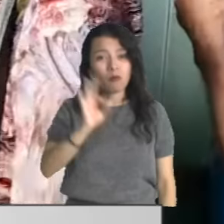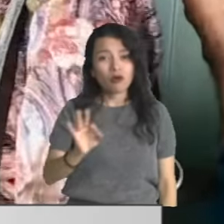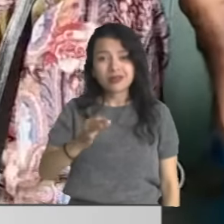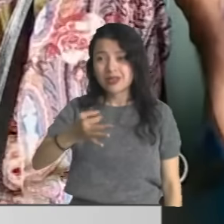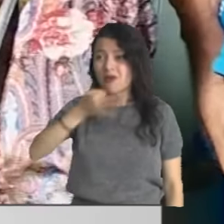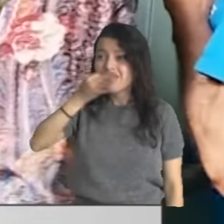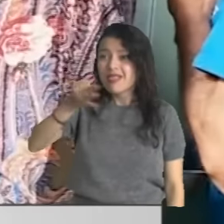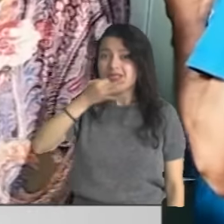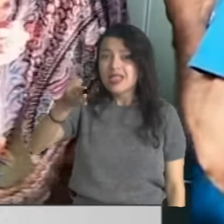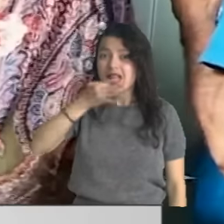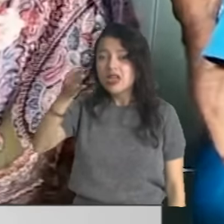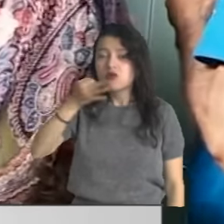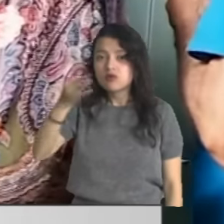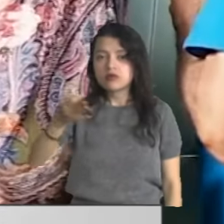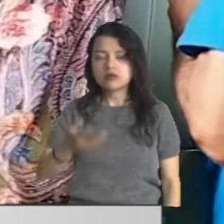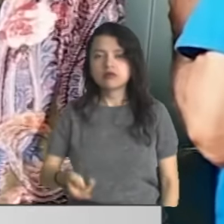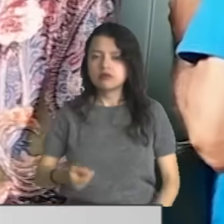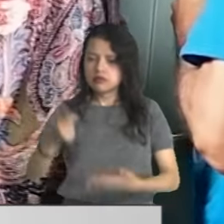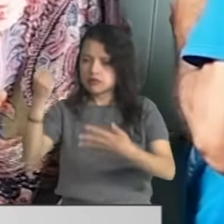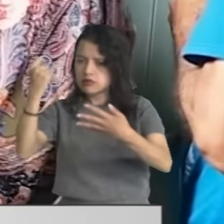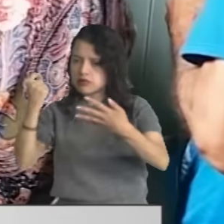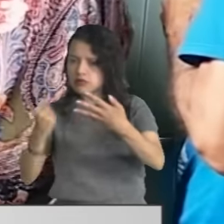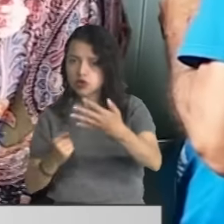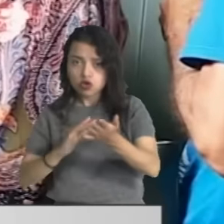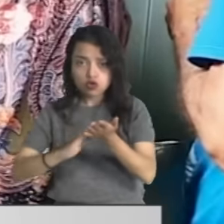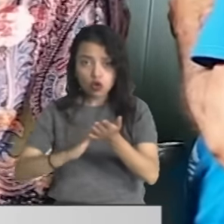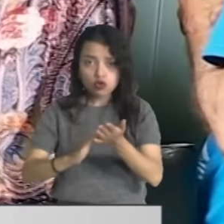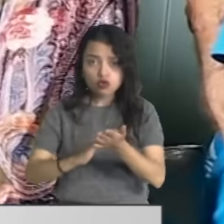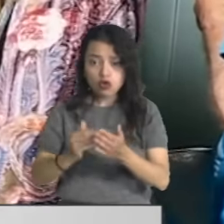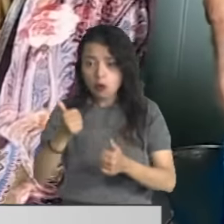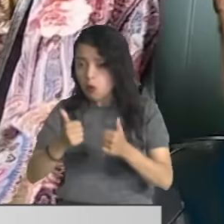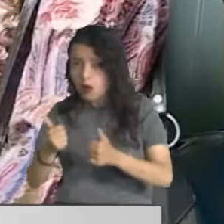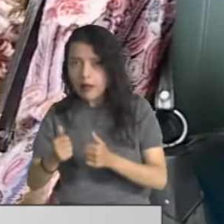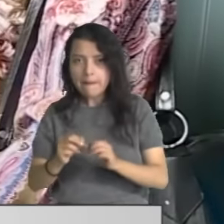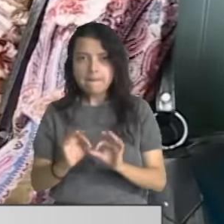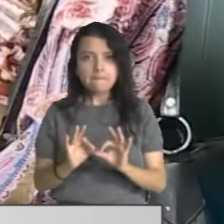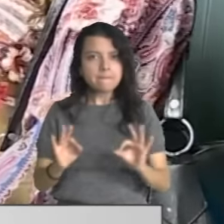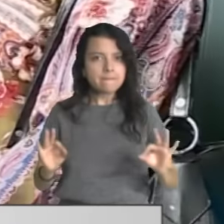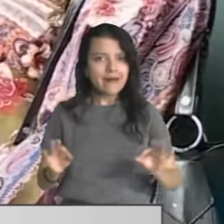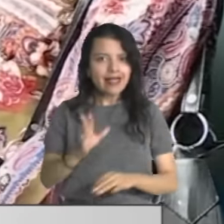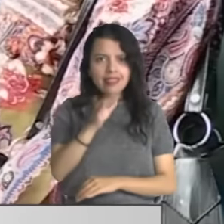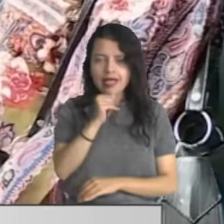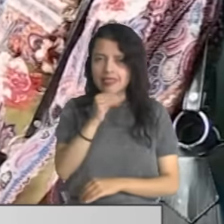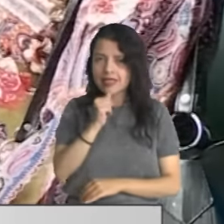los resolvió con oportunidad, asegura el Superintendente de Salud.